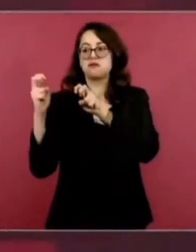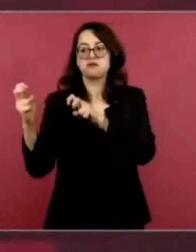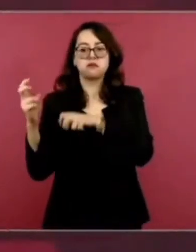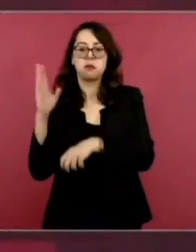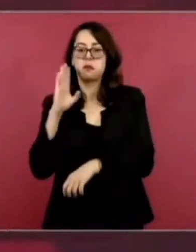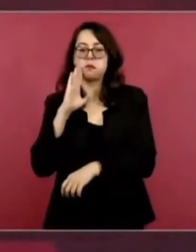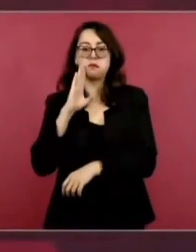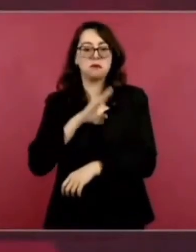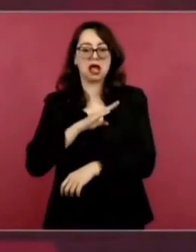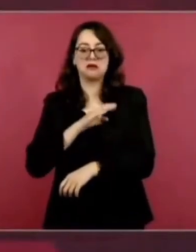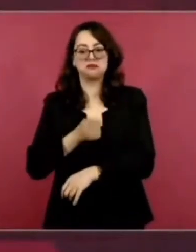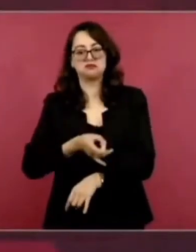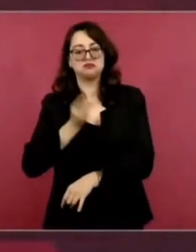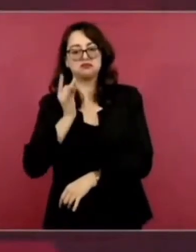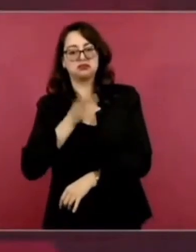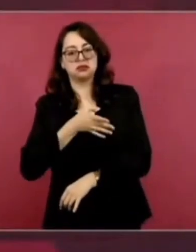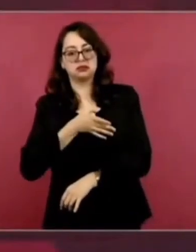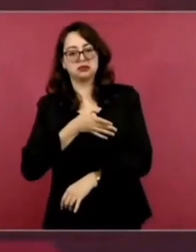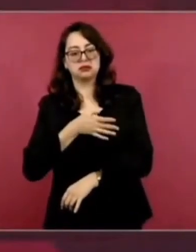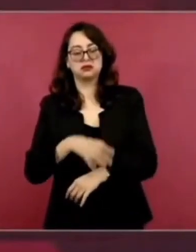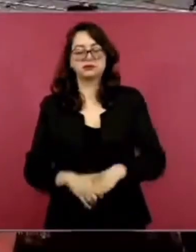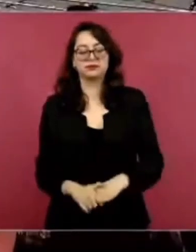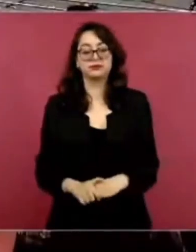Los mayoritean.